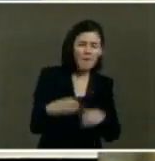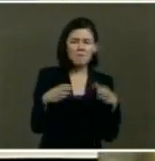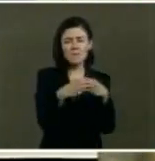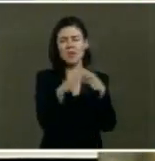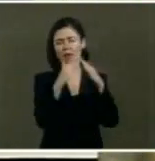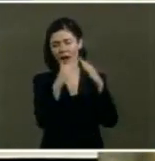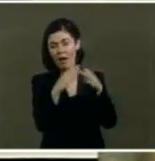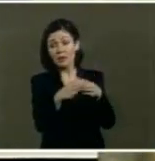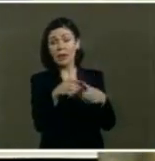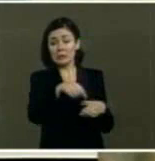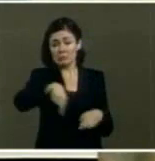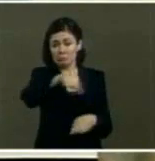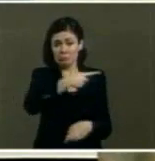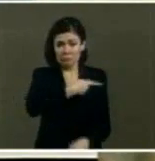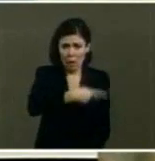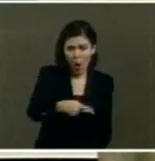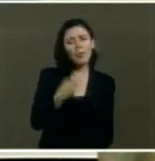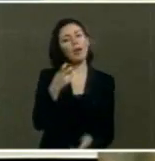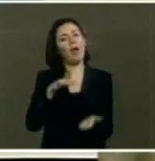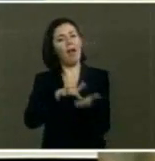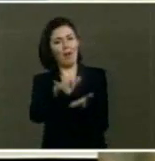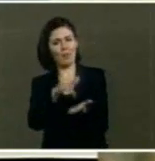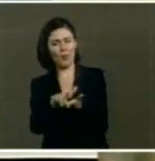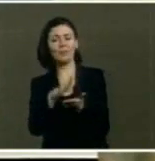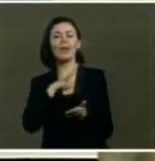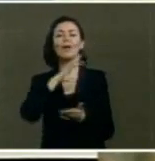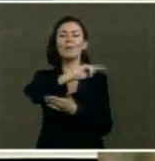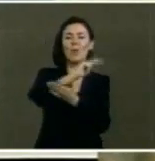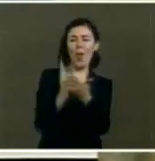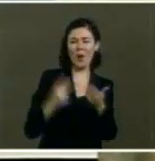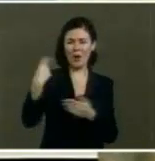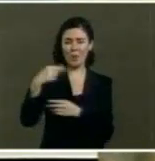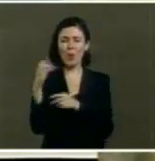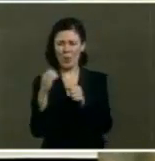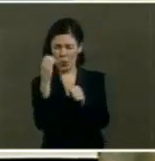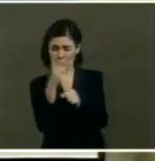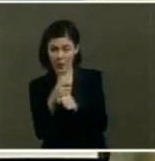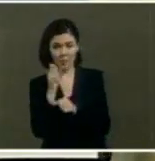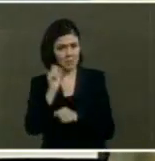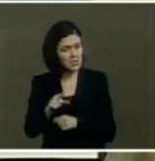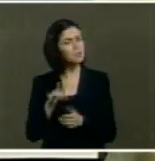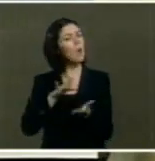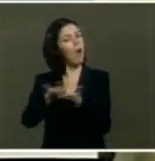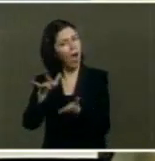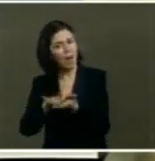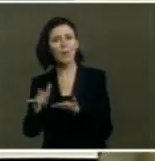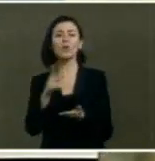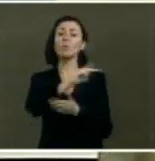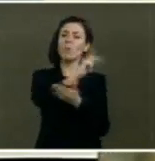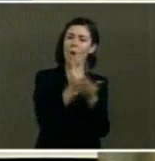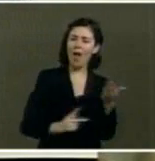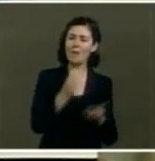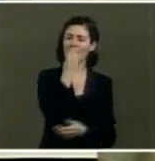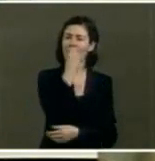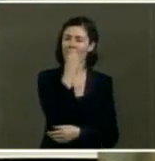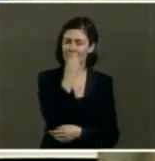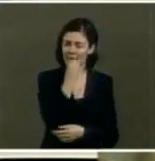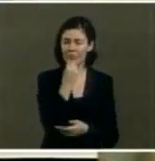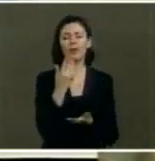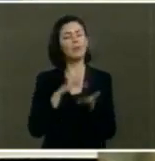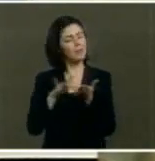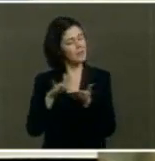de la adversidad económica ampliamos oportunidades, ampliamos apoyo alimentario y pasamos de 5 millones de